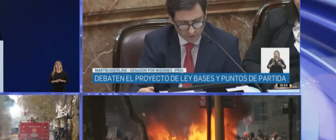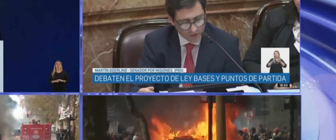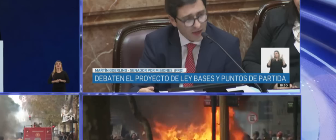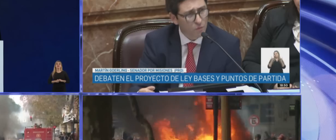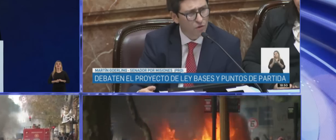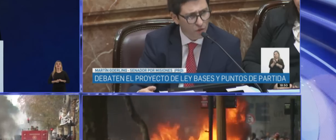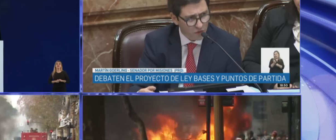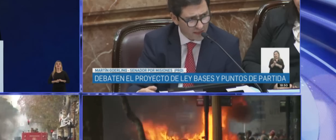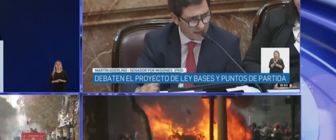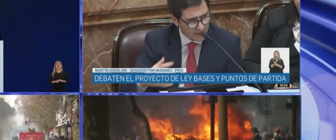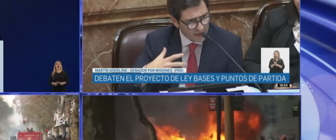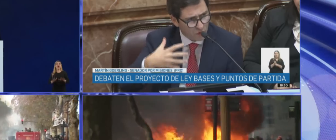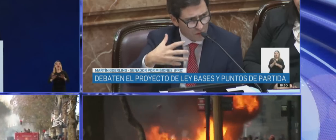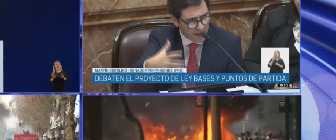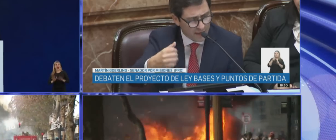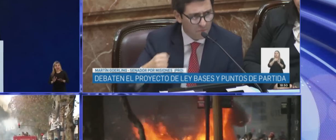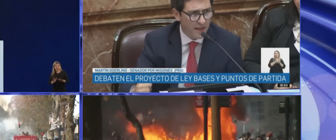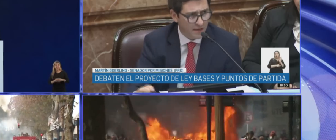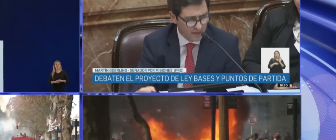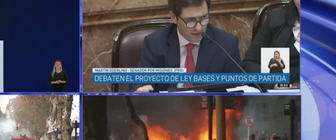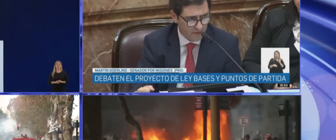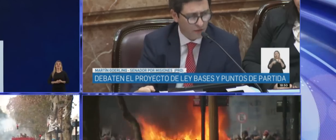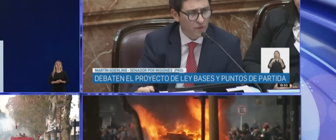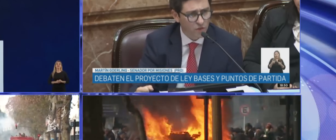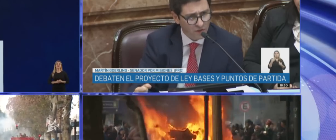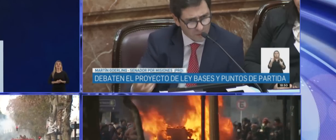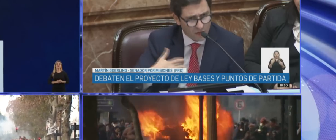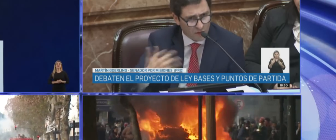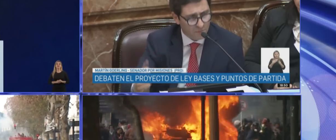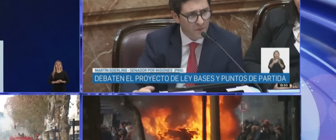Eso hace que